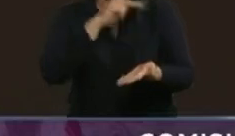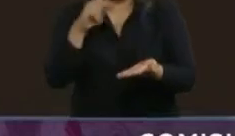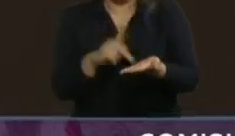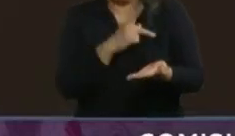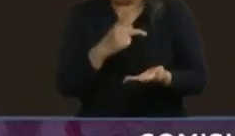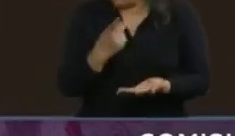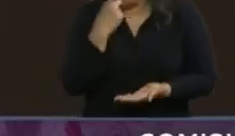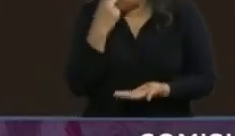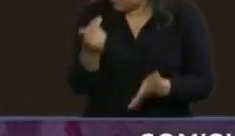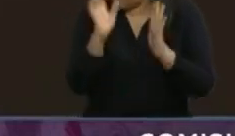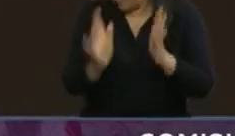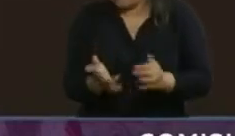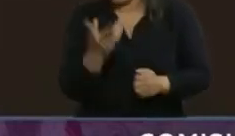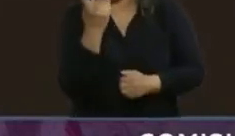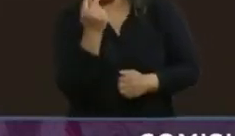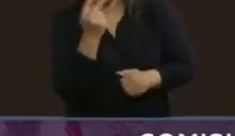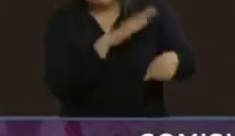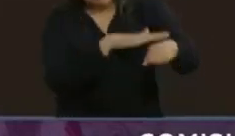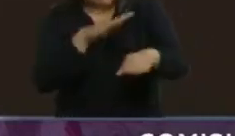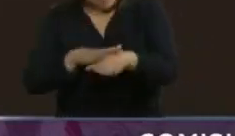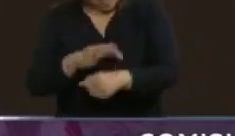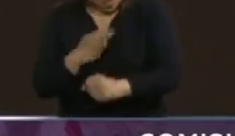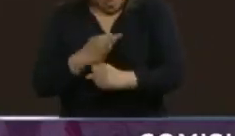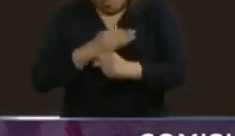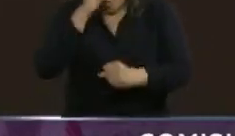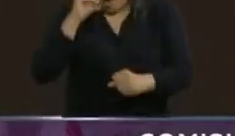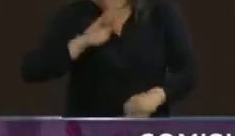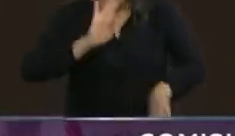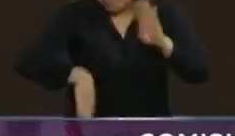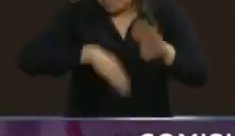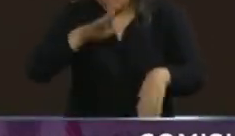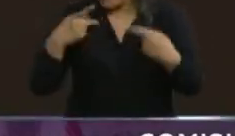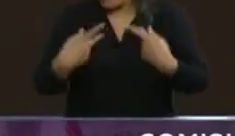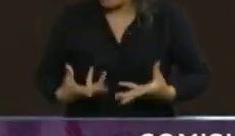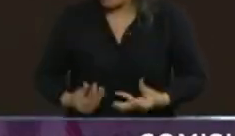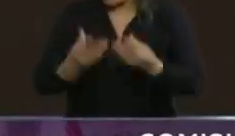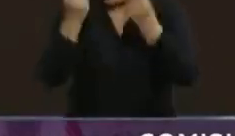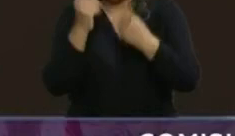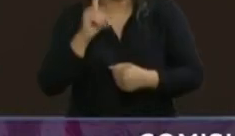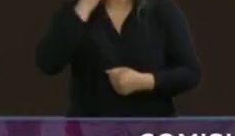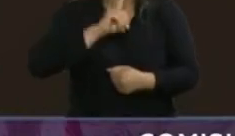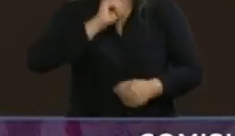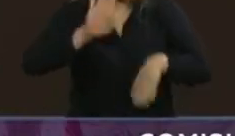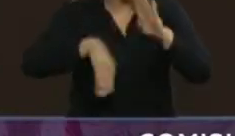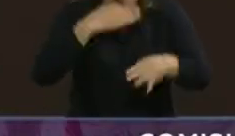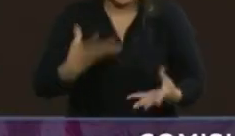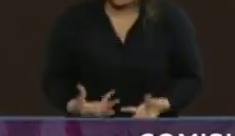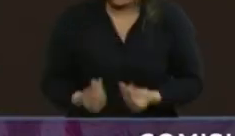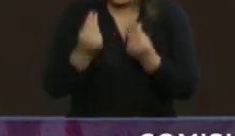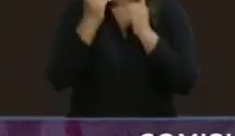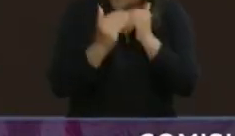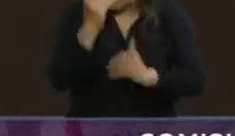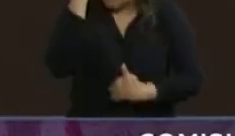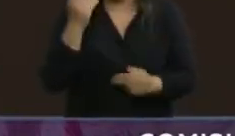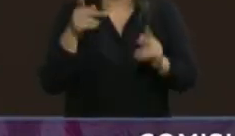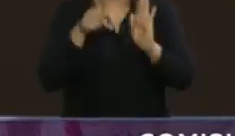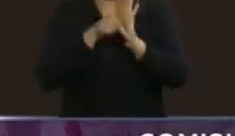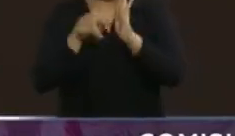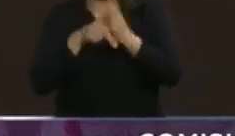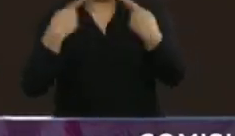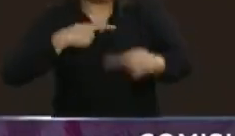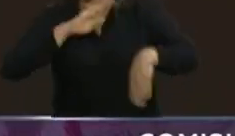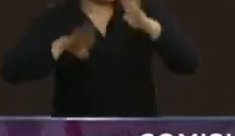dicen los medios. Los muertos son más, los feminicidios son más, los periodistas muertos son más, el temor es